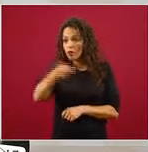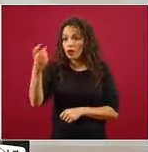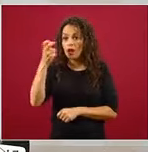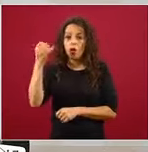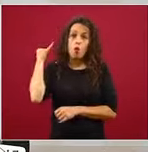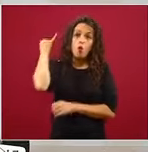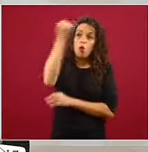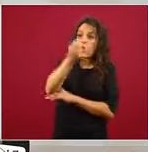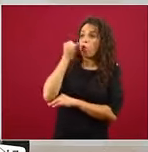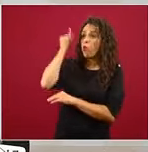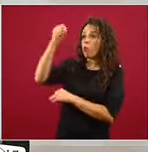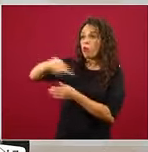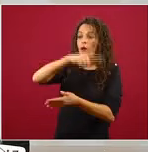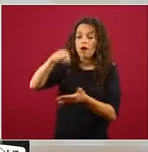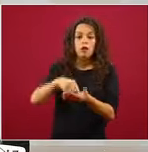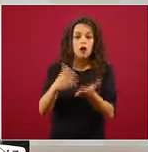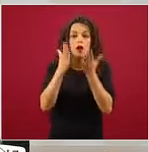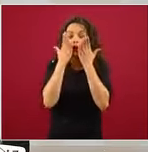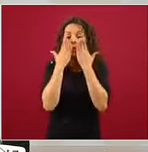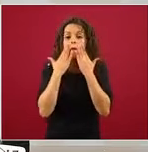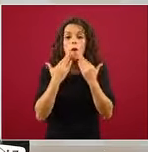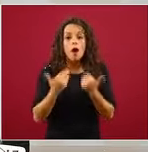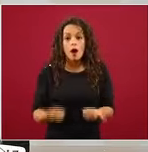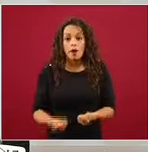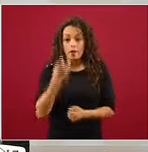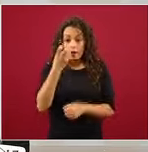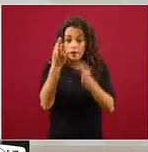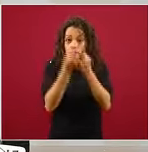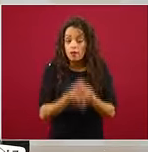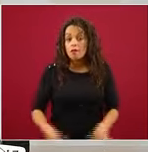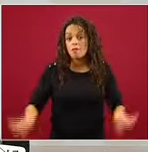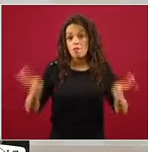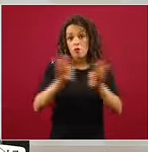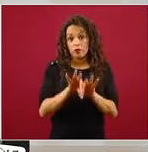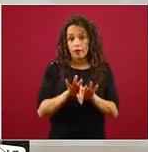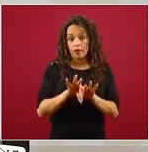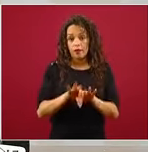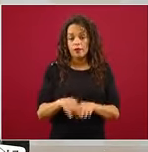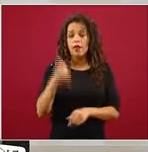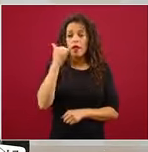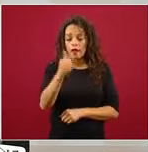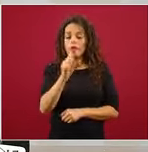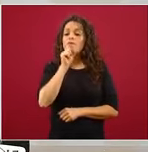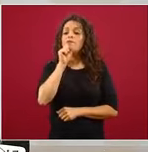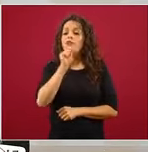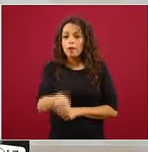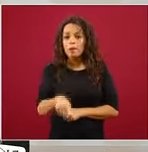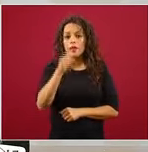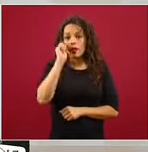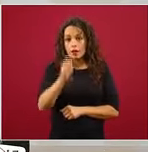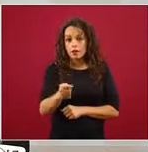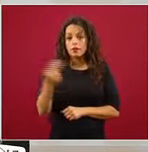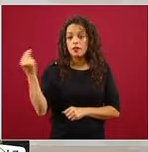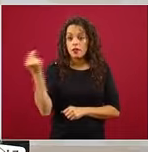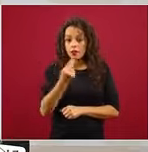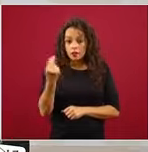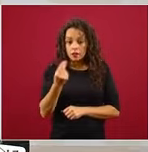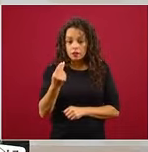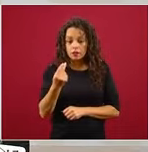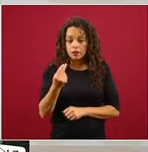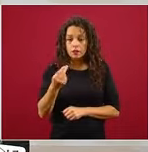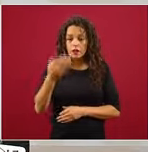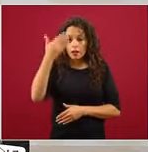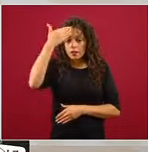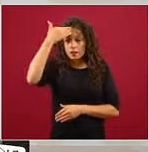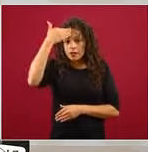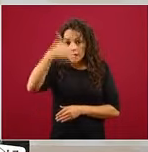rurales. Estos son los elementos fundamentales y desde luego uno muy importante es la promoción de la salud con respecto a